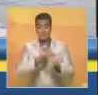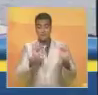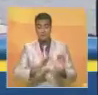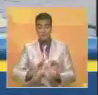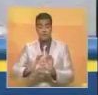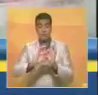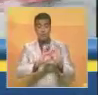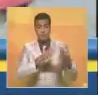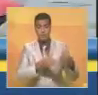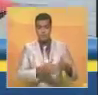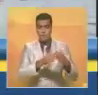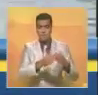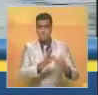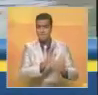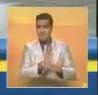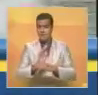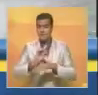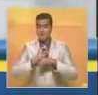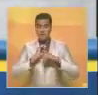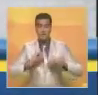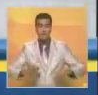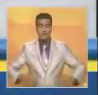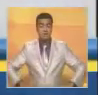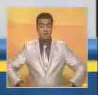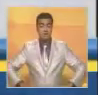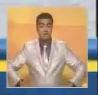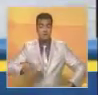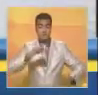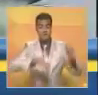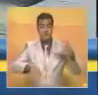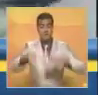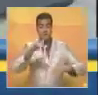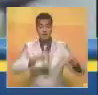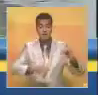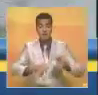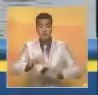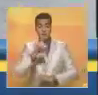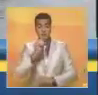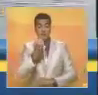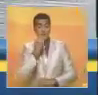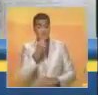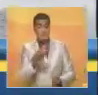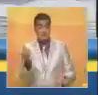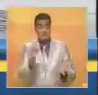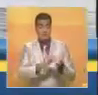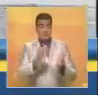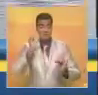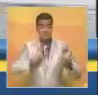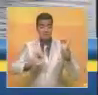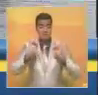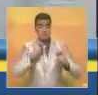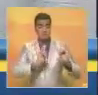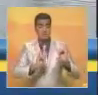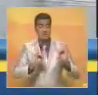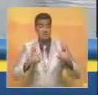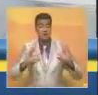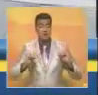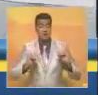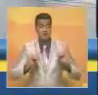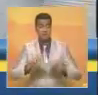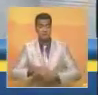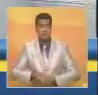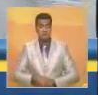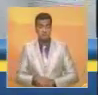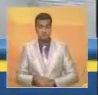a los patrullajes que realiza la Guardia Nacional por las playas de la entidad, donde miles de temporadistas acudieron para disfrutar durante este asueto.